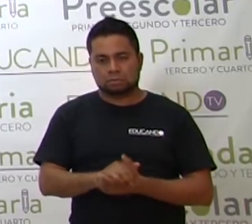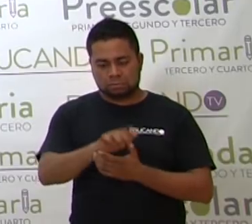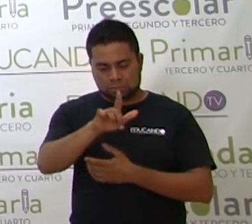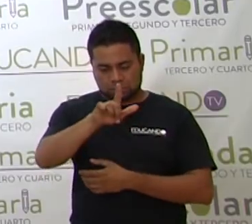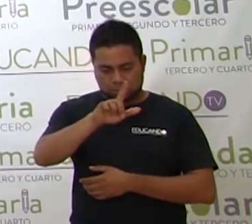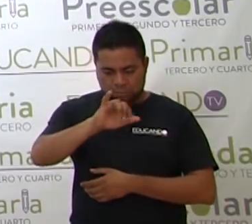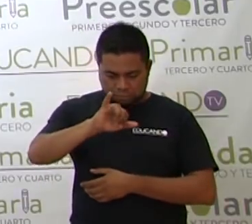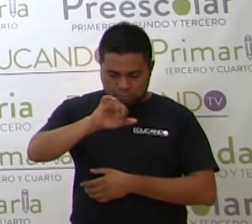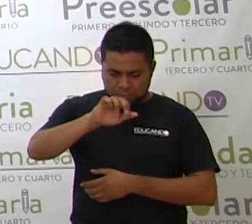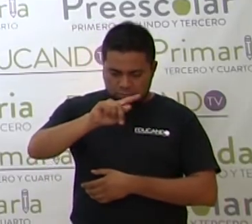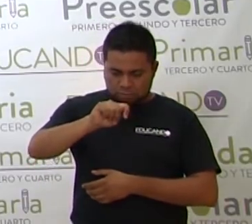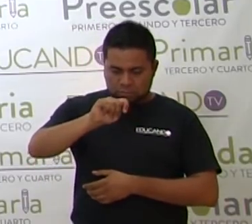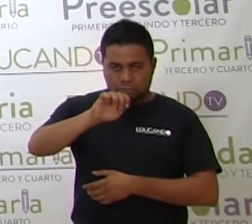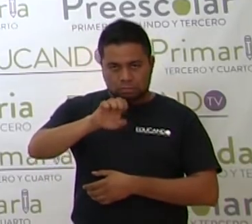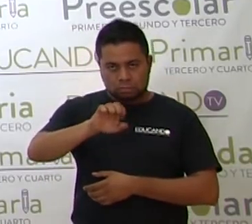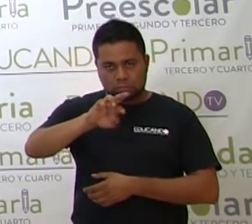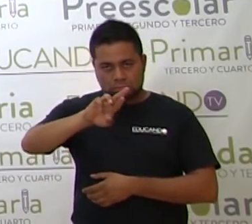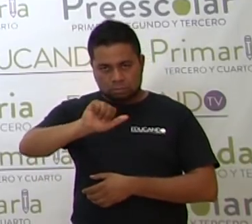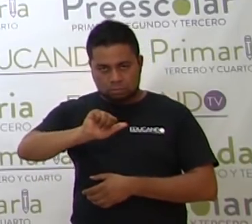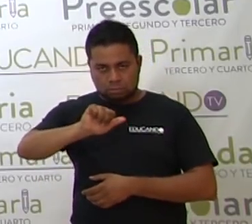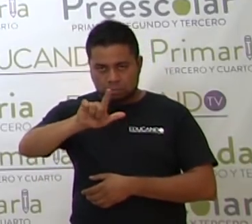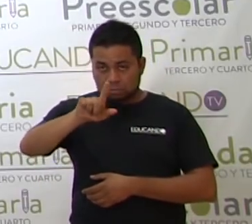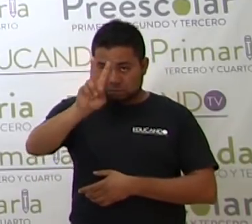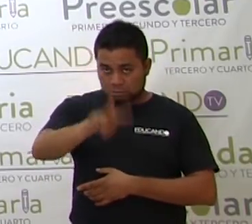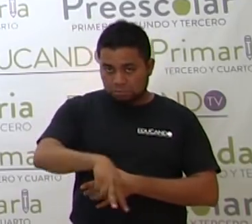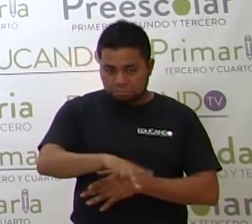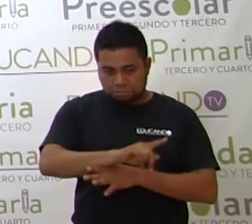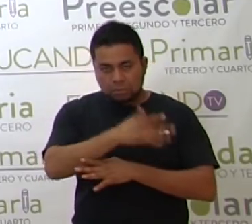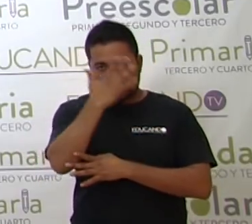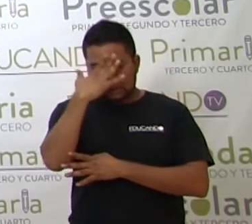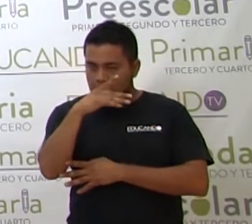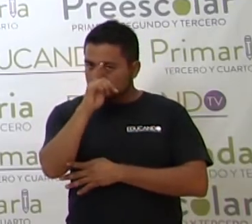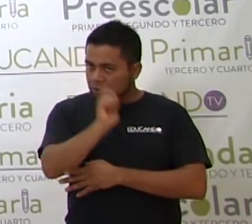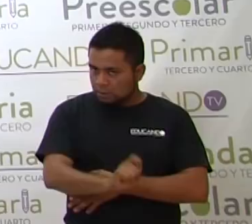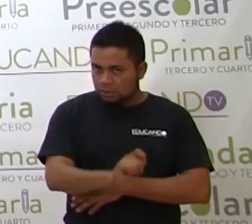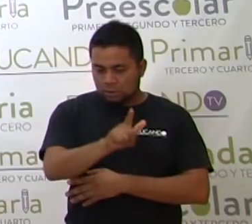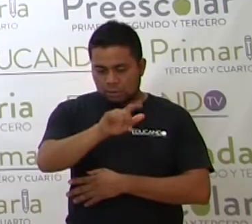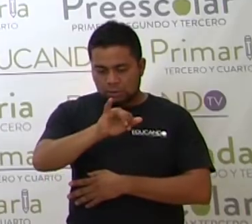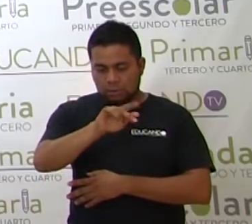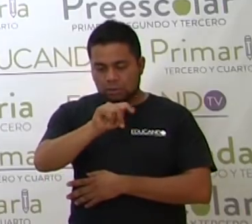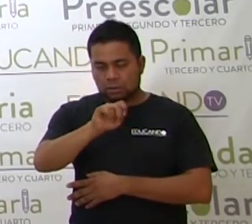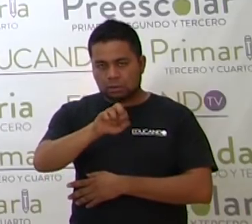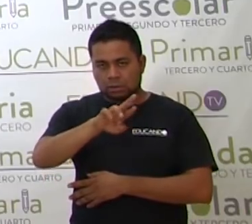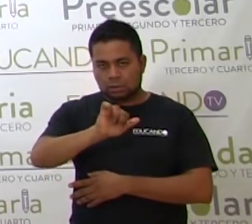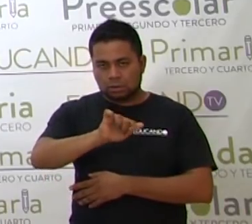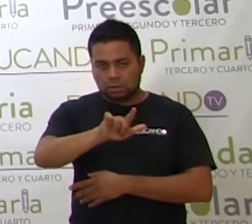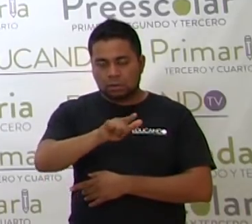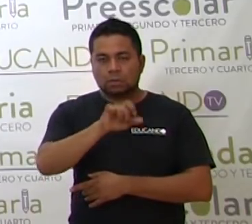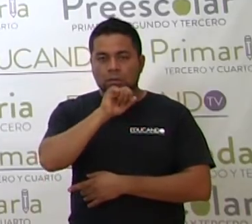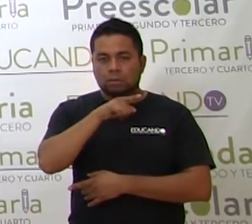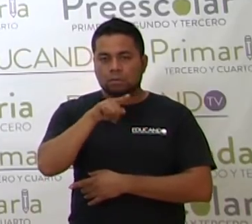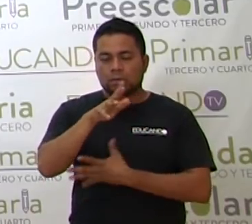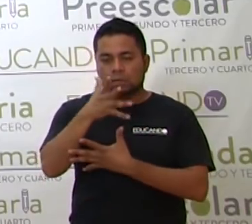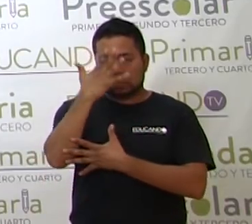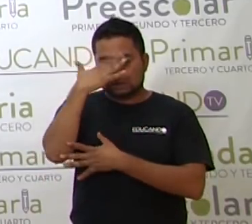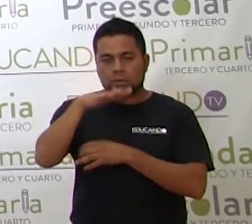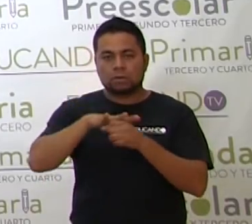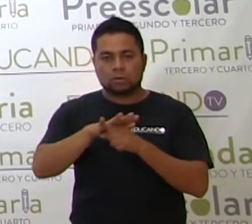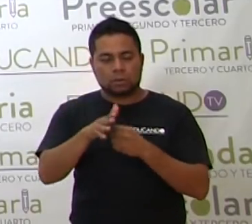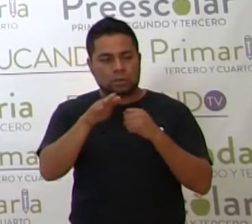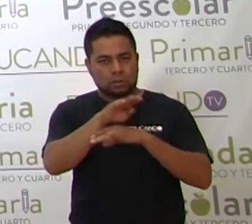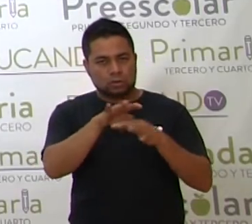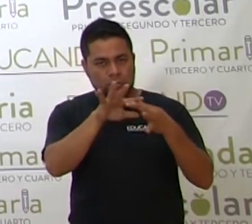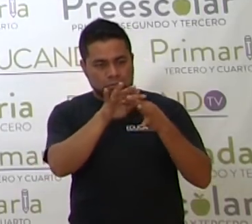literal, ¿verdad? Ya conocemos la descripción literal. Ya conocemos también lo que es la